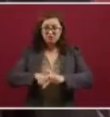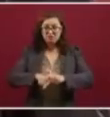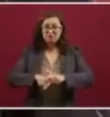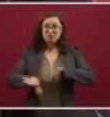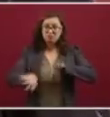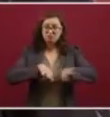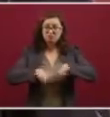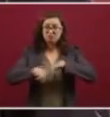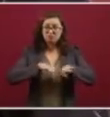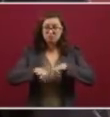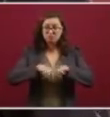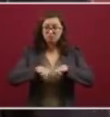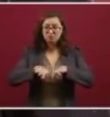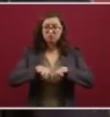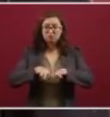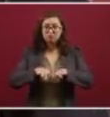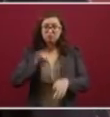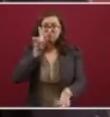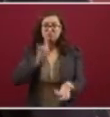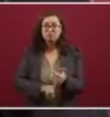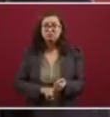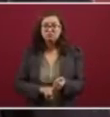a cometer